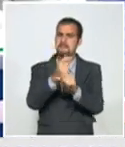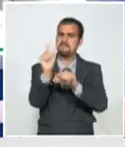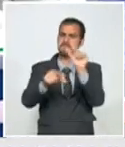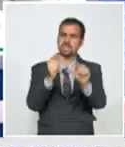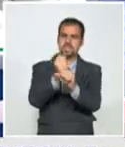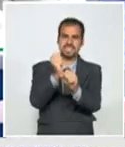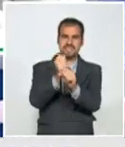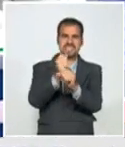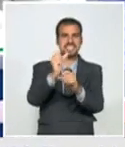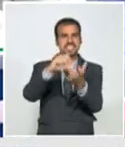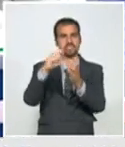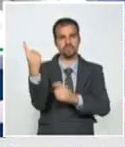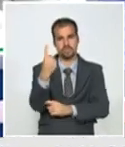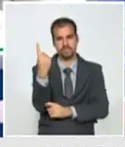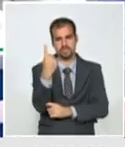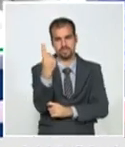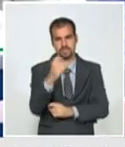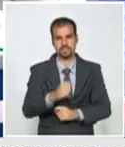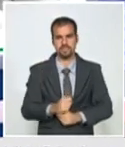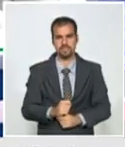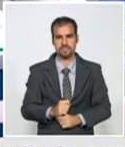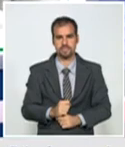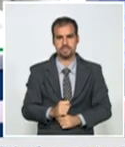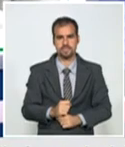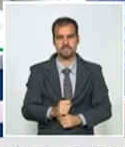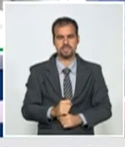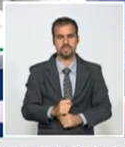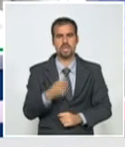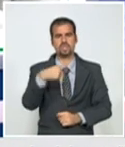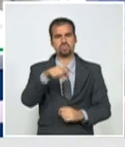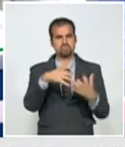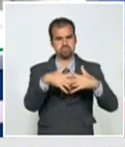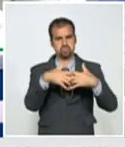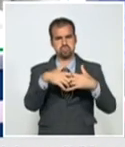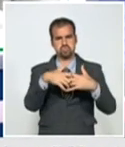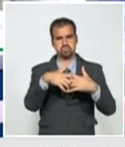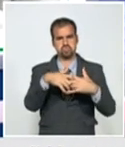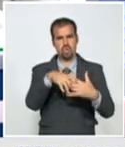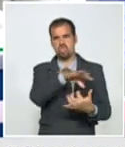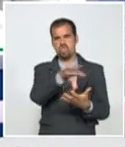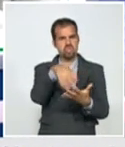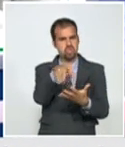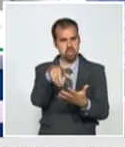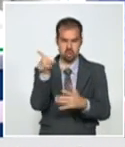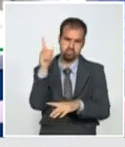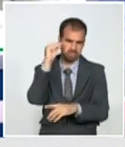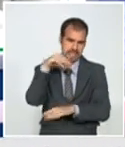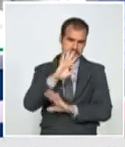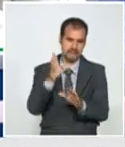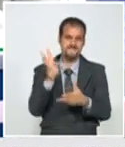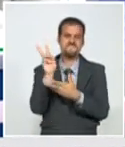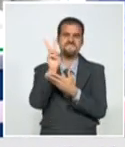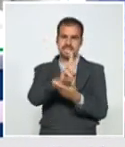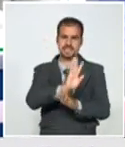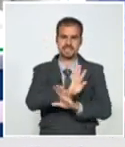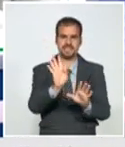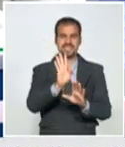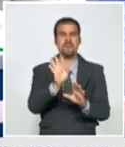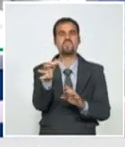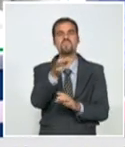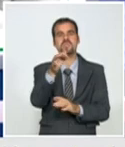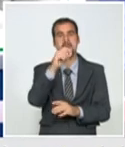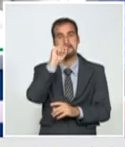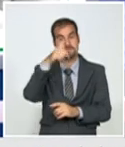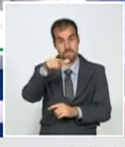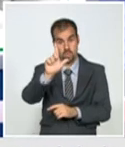Nacional de Biopreparados, que está ubicado, como usted conoce, que lo ha visitado también en Bejucal, participan en el